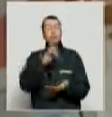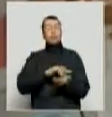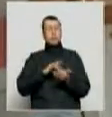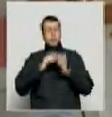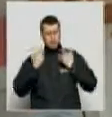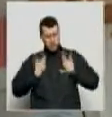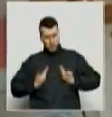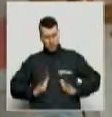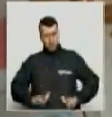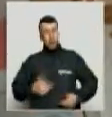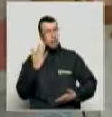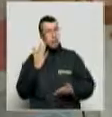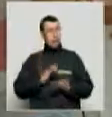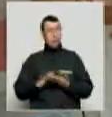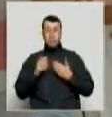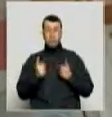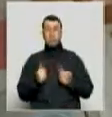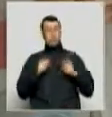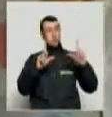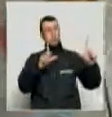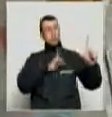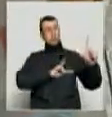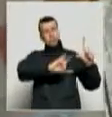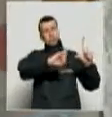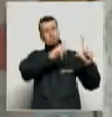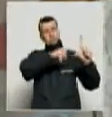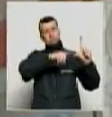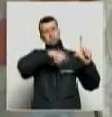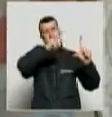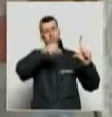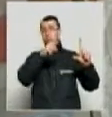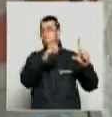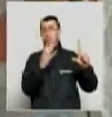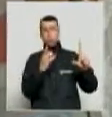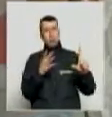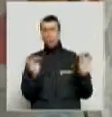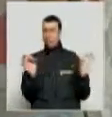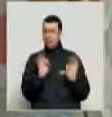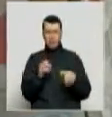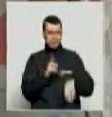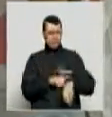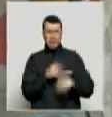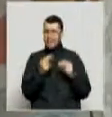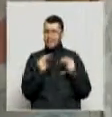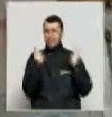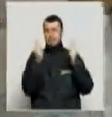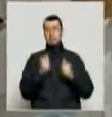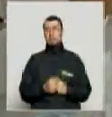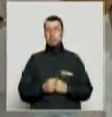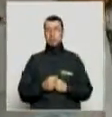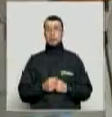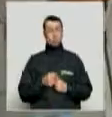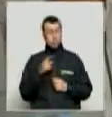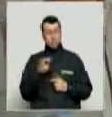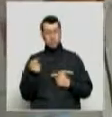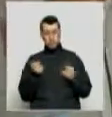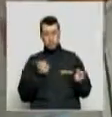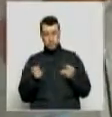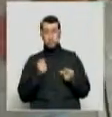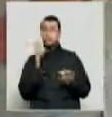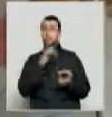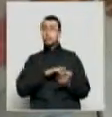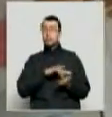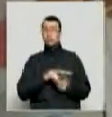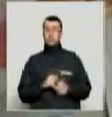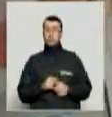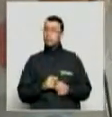preventivo, un electrocardiograma, un examen que no duele, que es en pocos minutos, que es evaluado. Eso